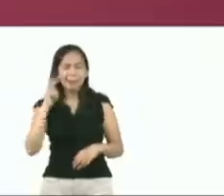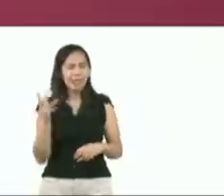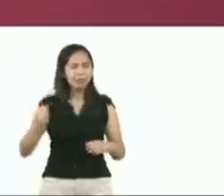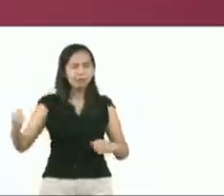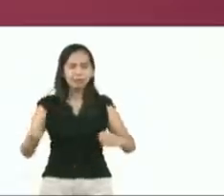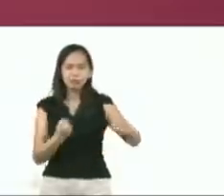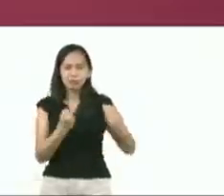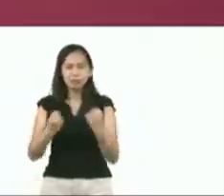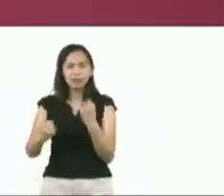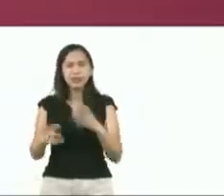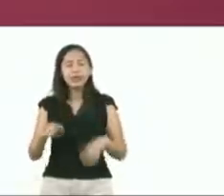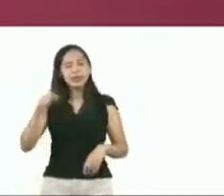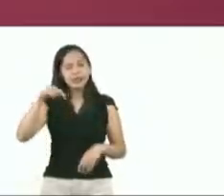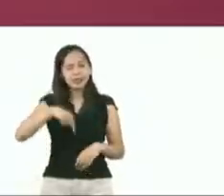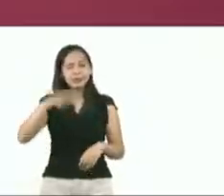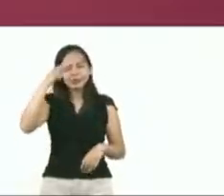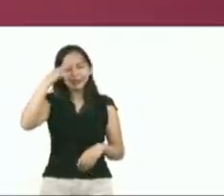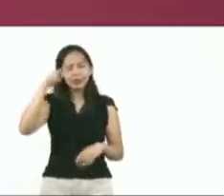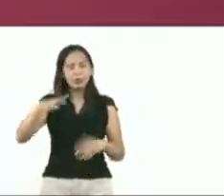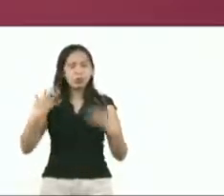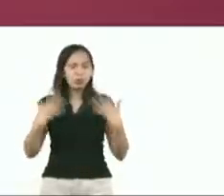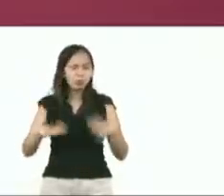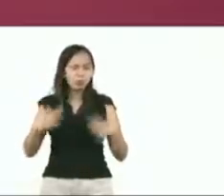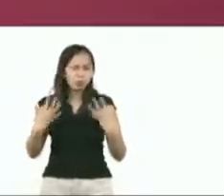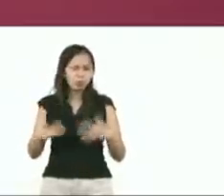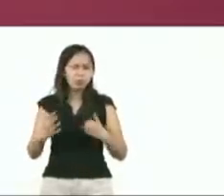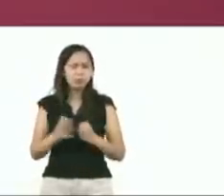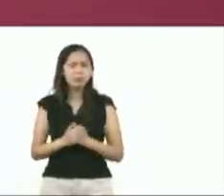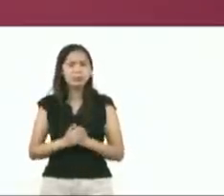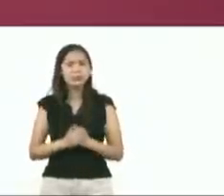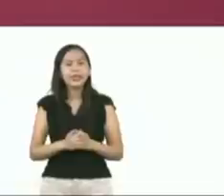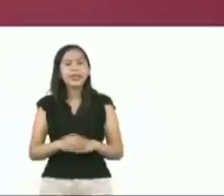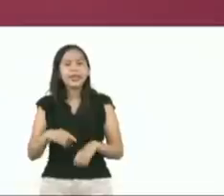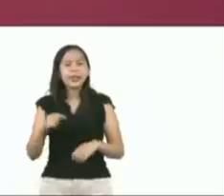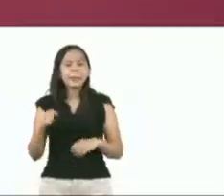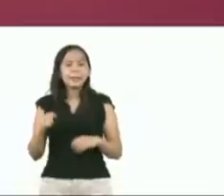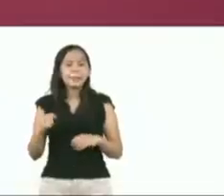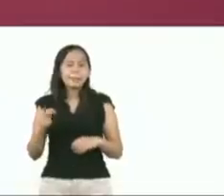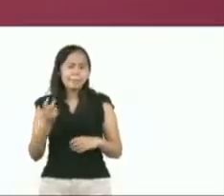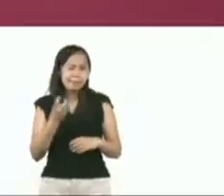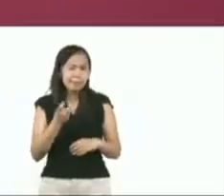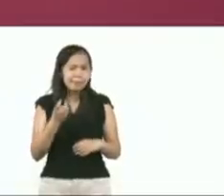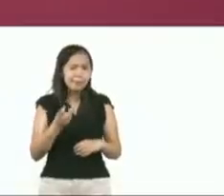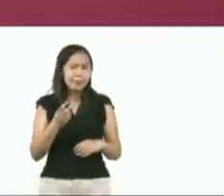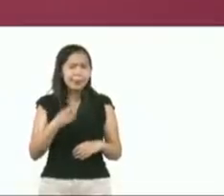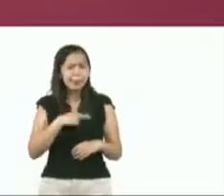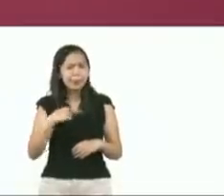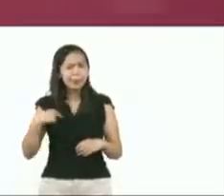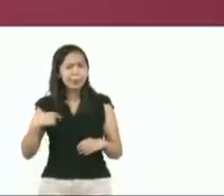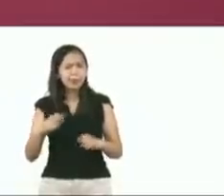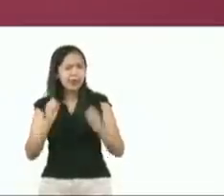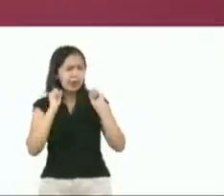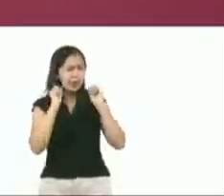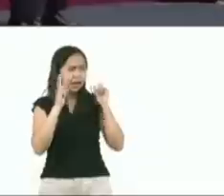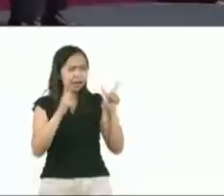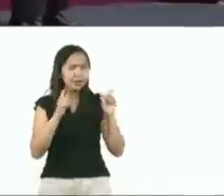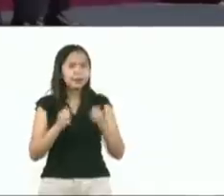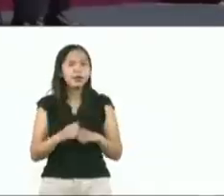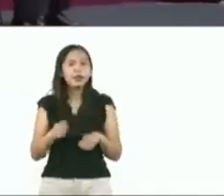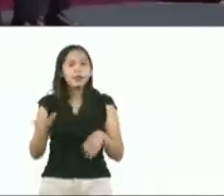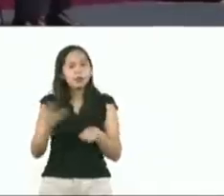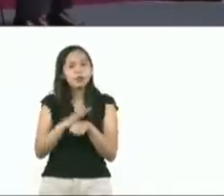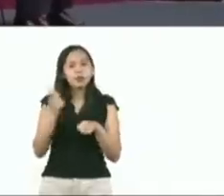es una potencia mundial en el boxeo. Y tiene una gran afición, y la afición mexicana en cuanto a boxeo